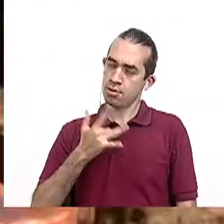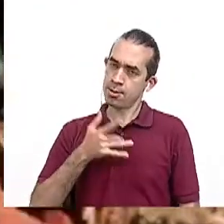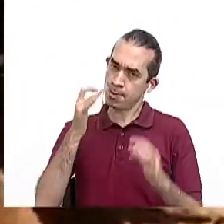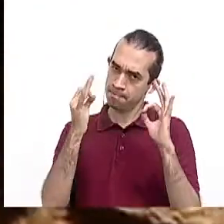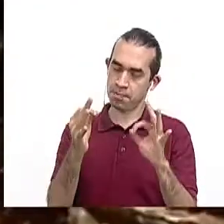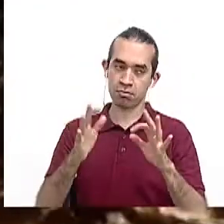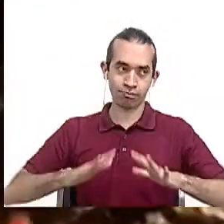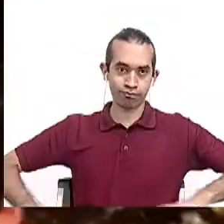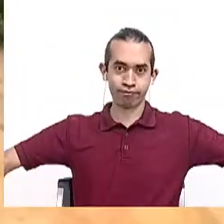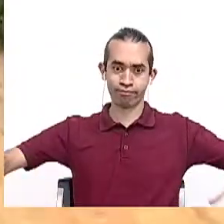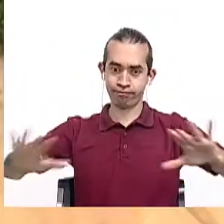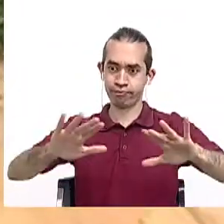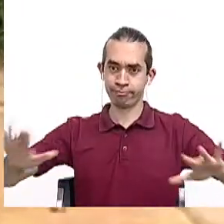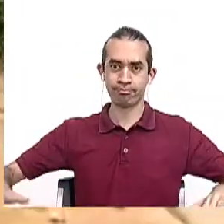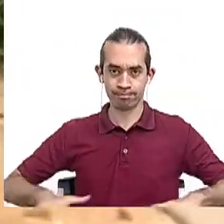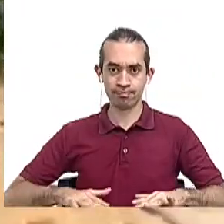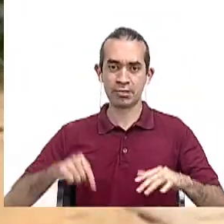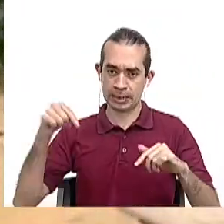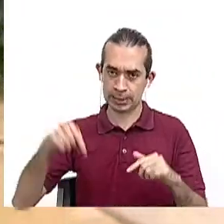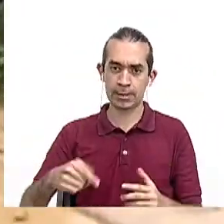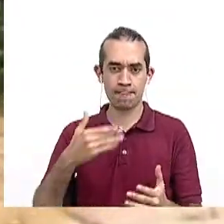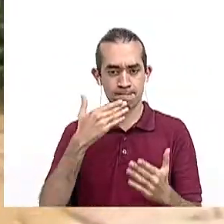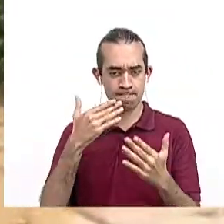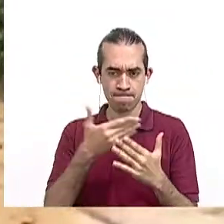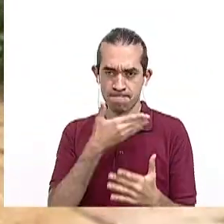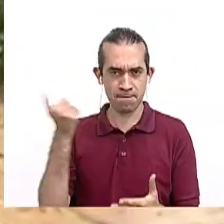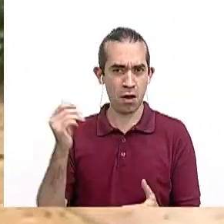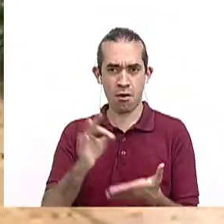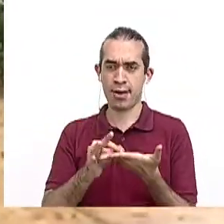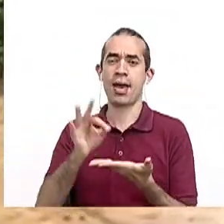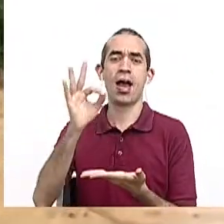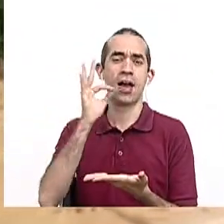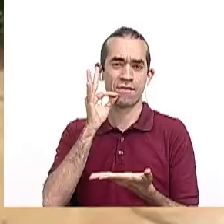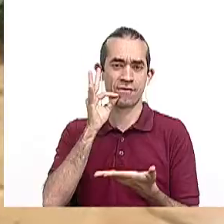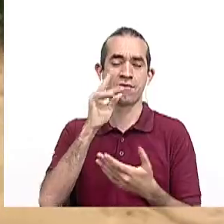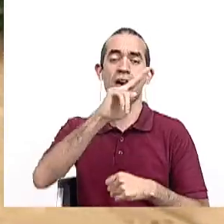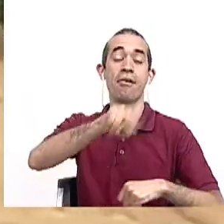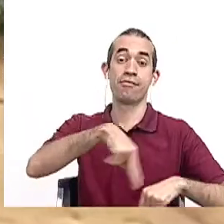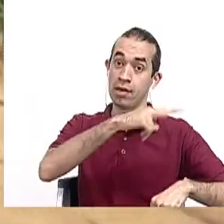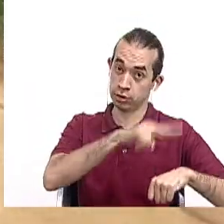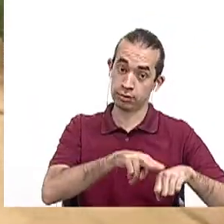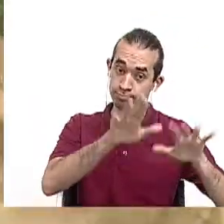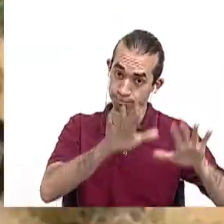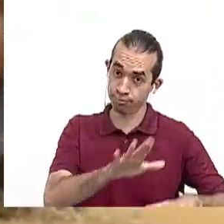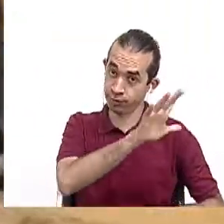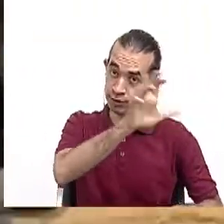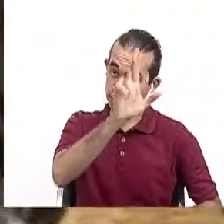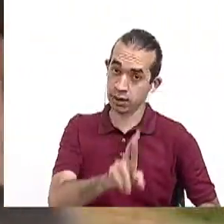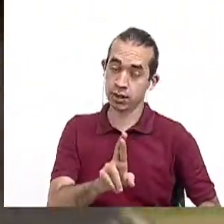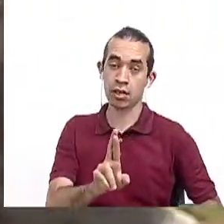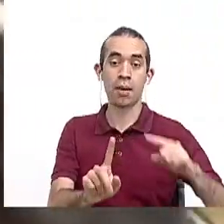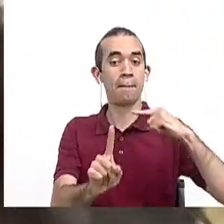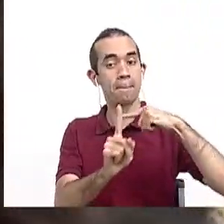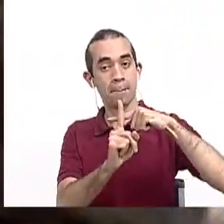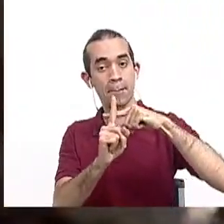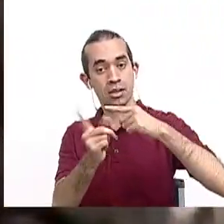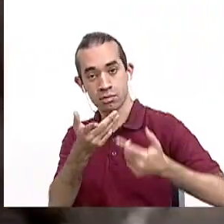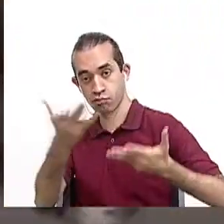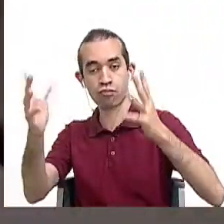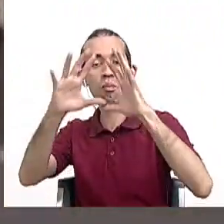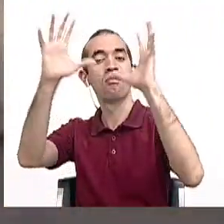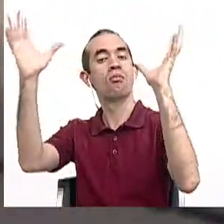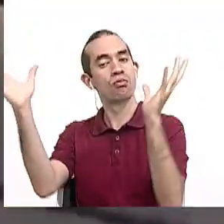zona de nosotros, porque es una de las zonas de mejor café a nacional y a través mundial